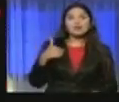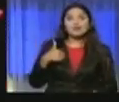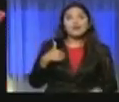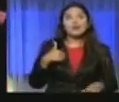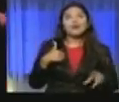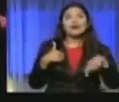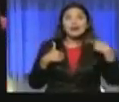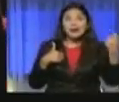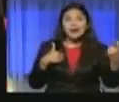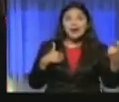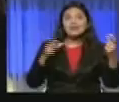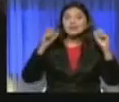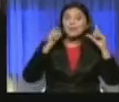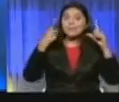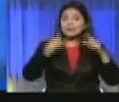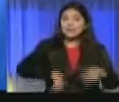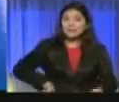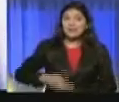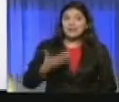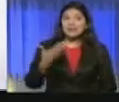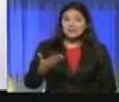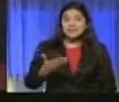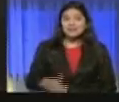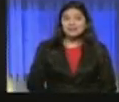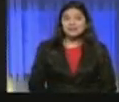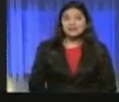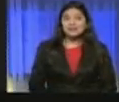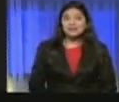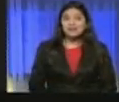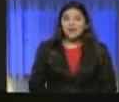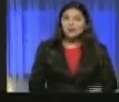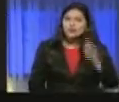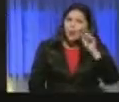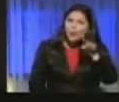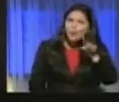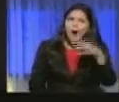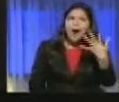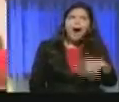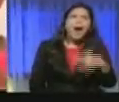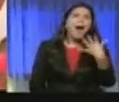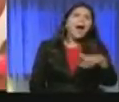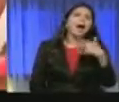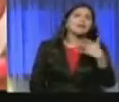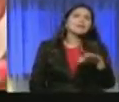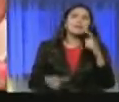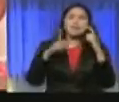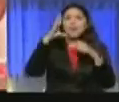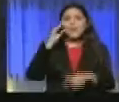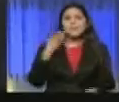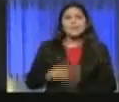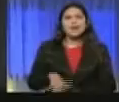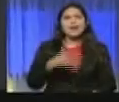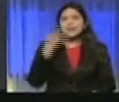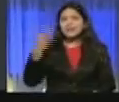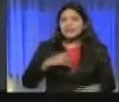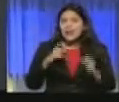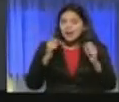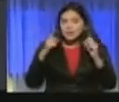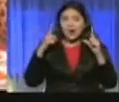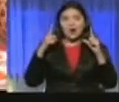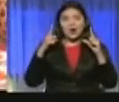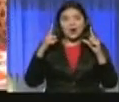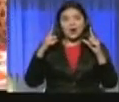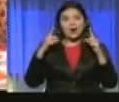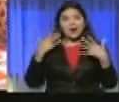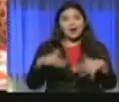la sorprendida fui yo. Cuando llego que lo veo ahí, ¡ay, Dios mío, qué es esto! Me sorprendí porque